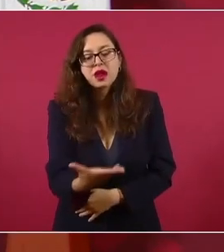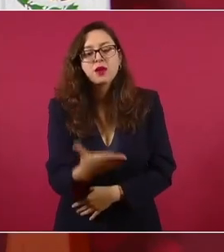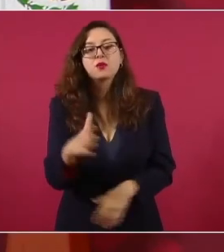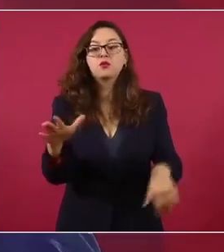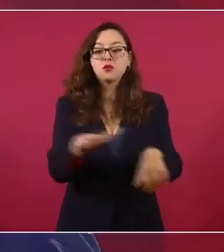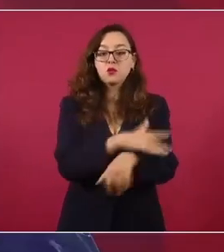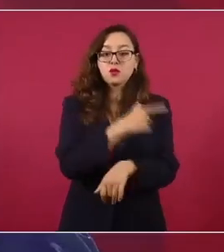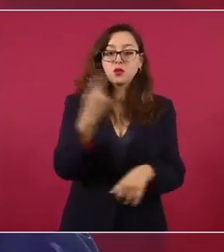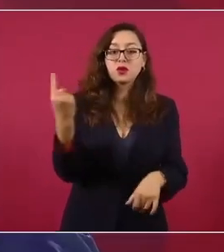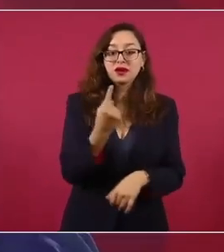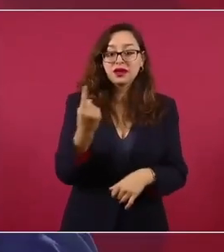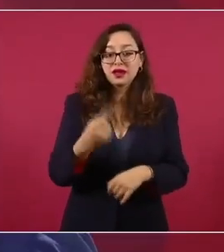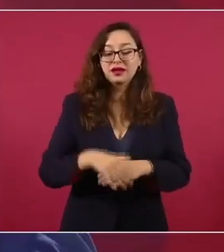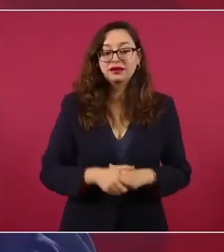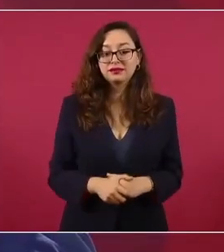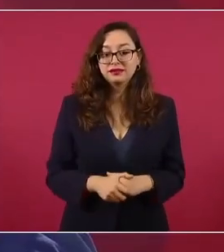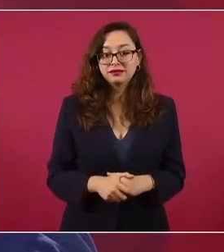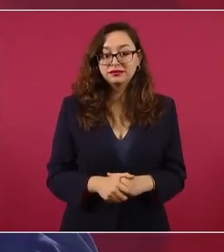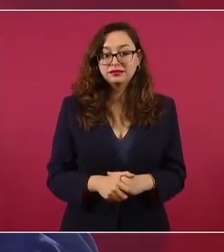no participó,